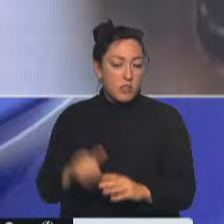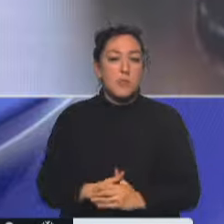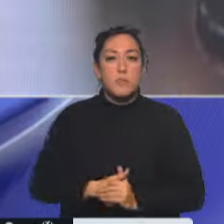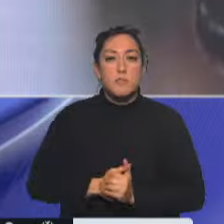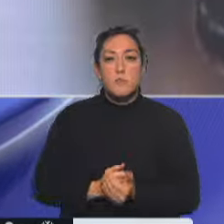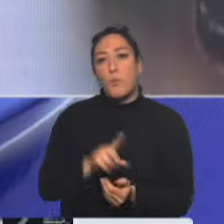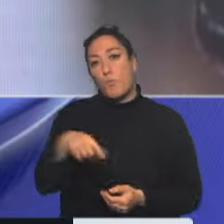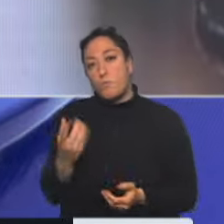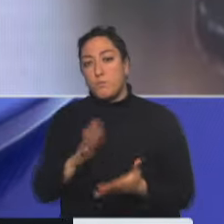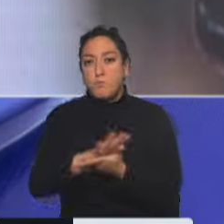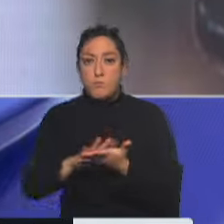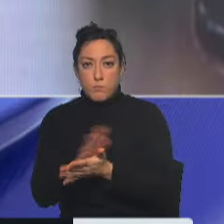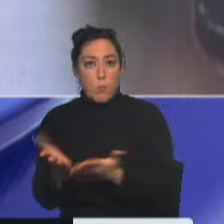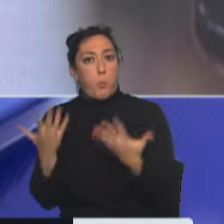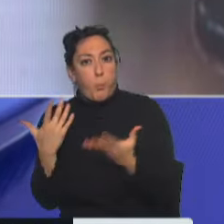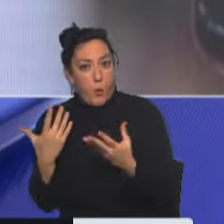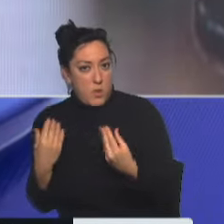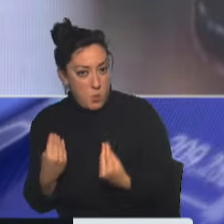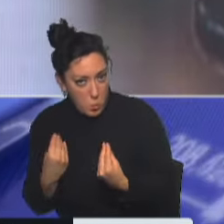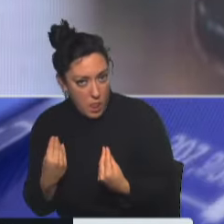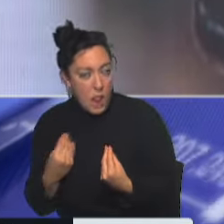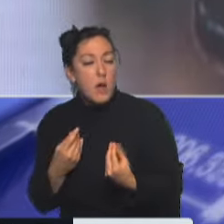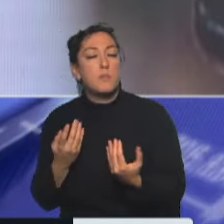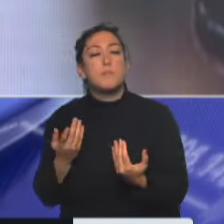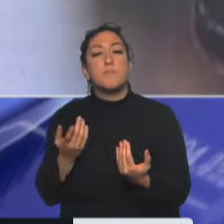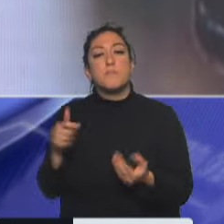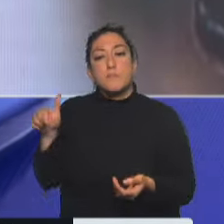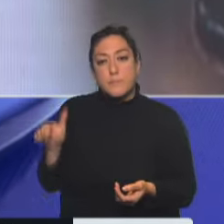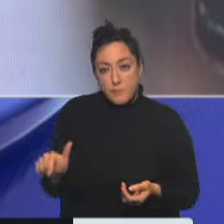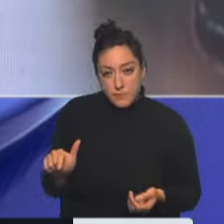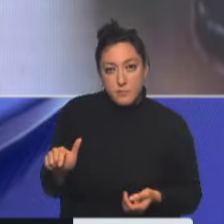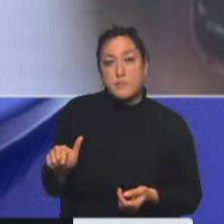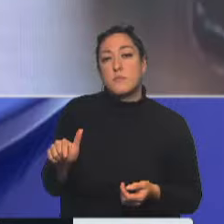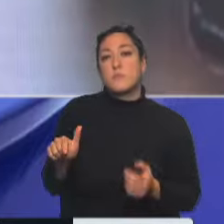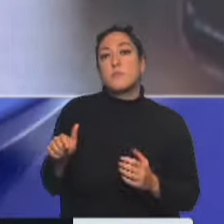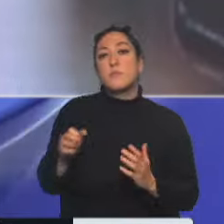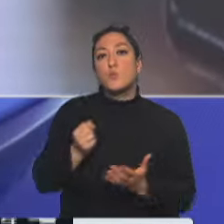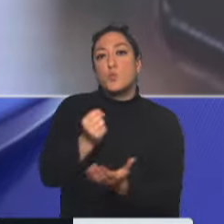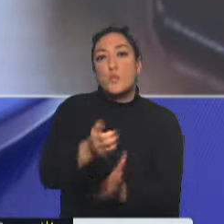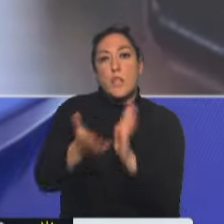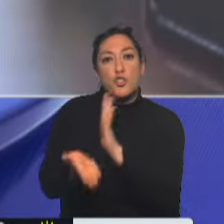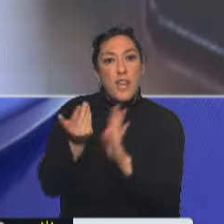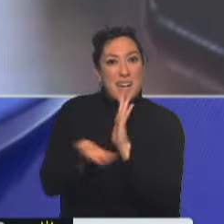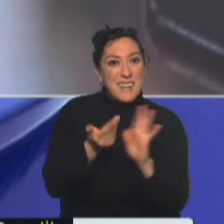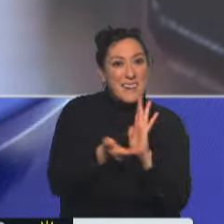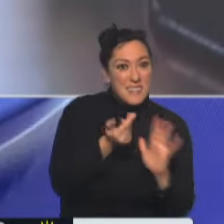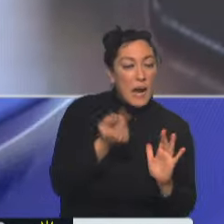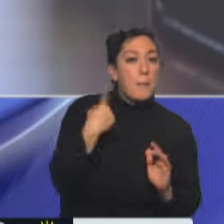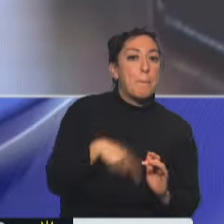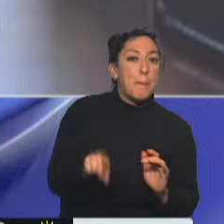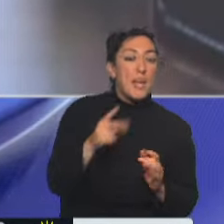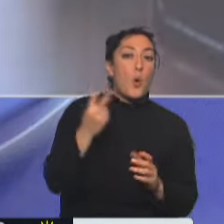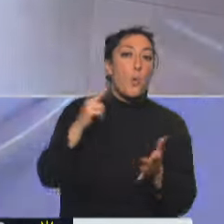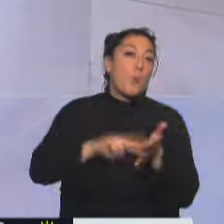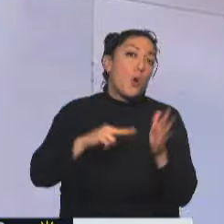otra alternativa es que se lleva a cabo esta quita de subsidios, pero estás postergando y pateando un